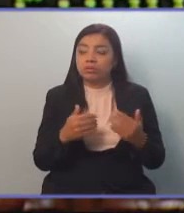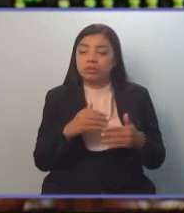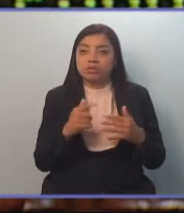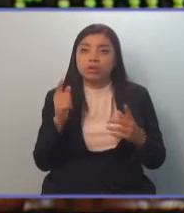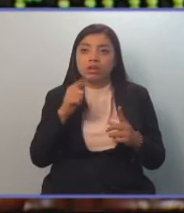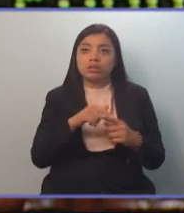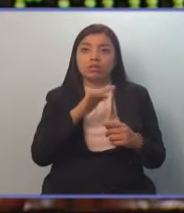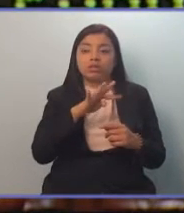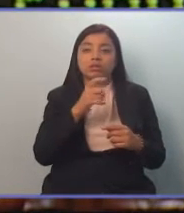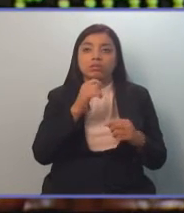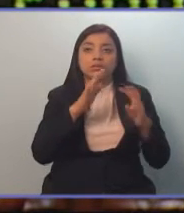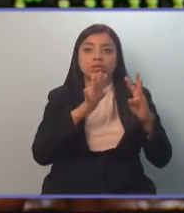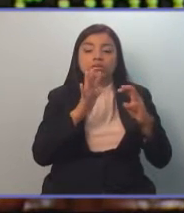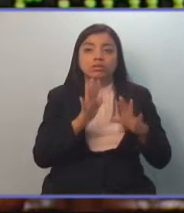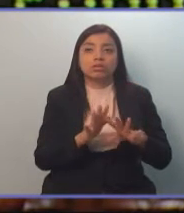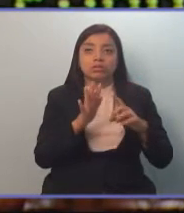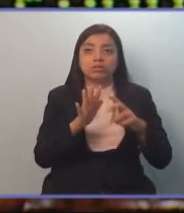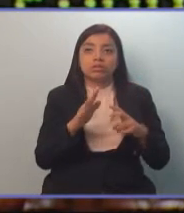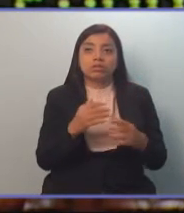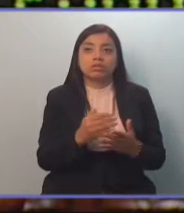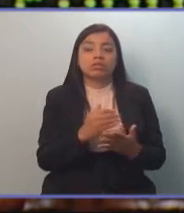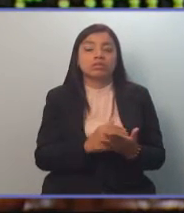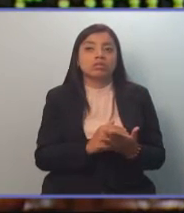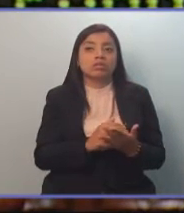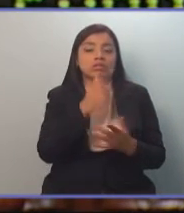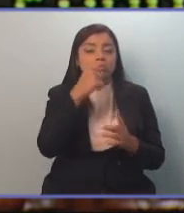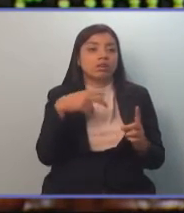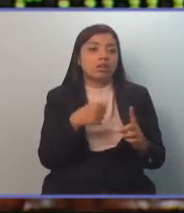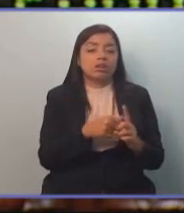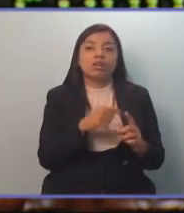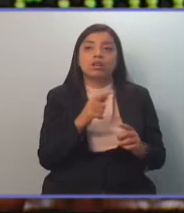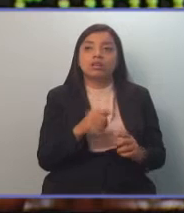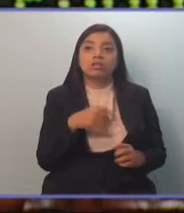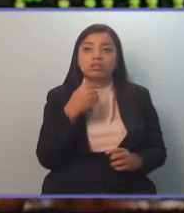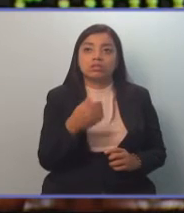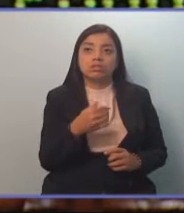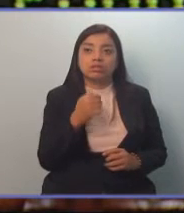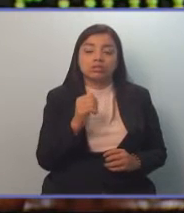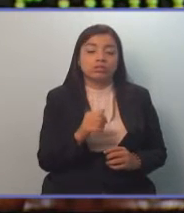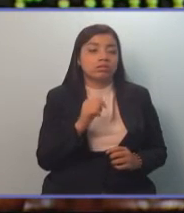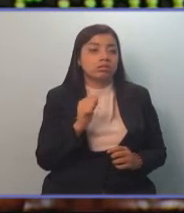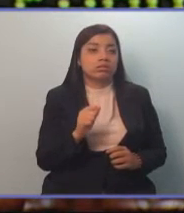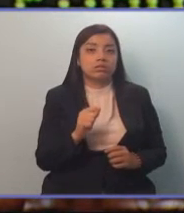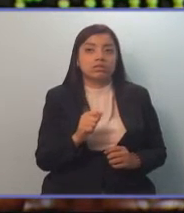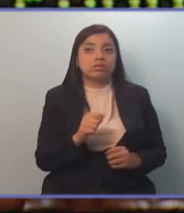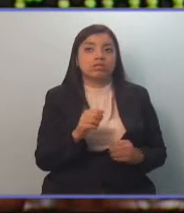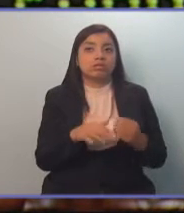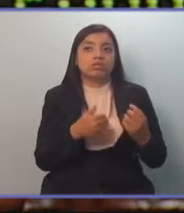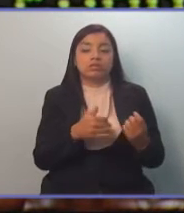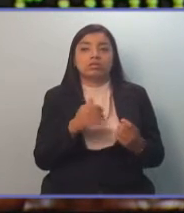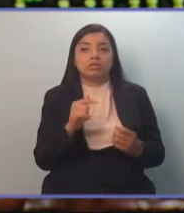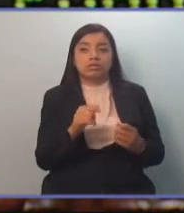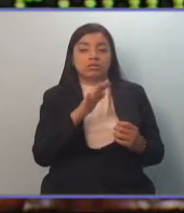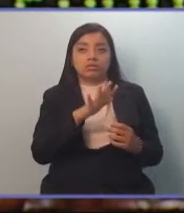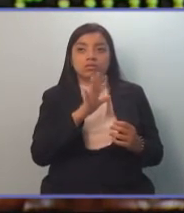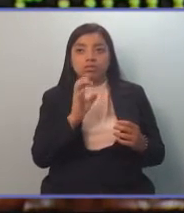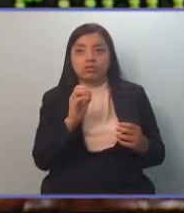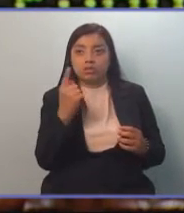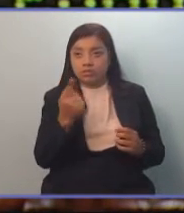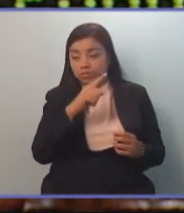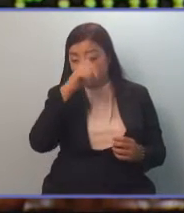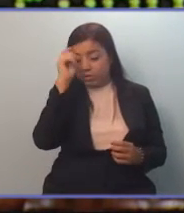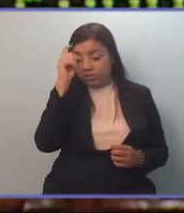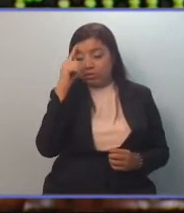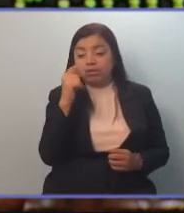hasta 4.817 salarios mínimos mensuales de mayor cuantía o a un máximo de 50